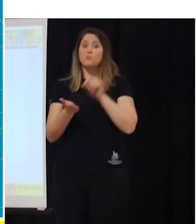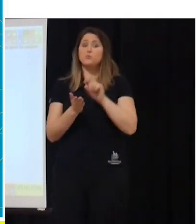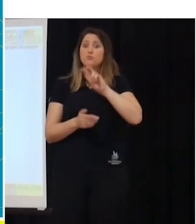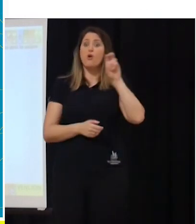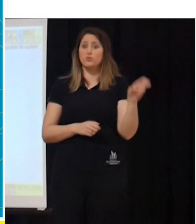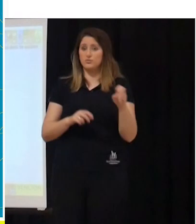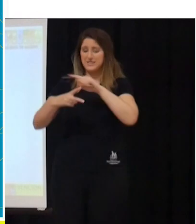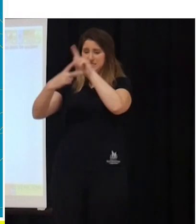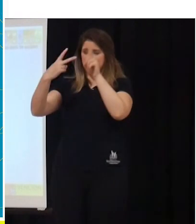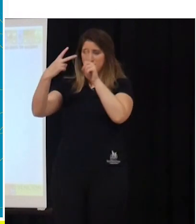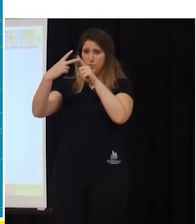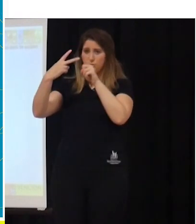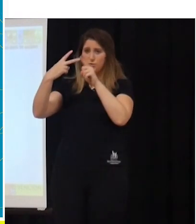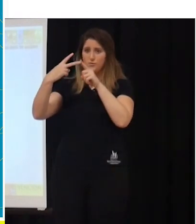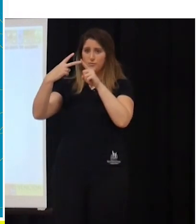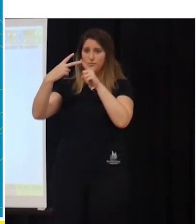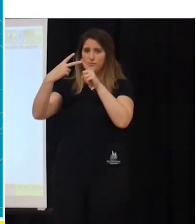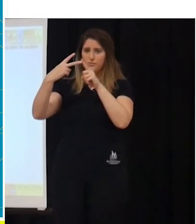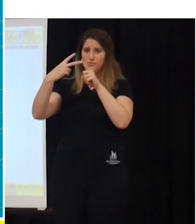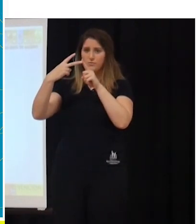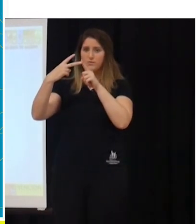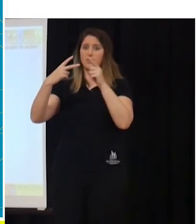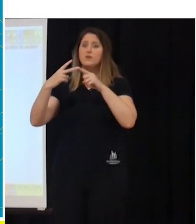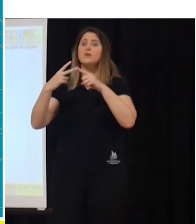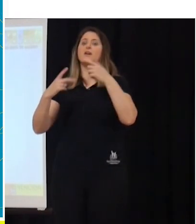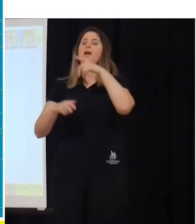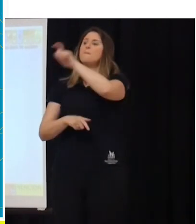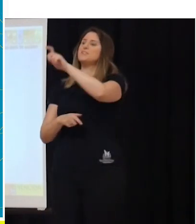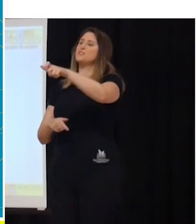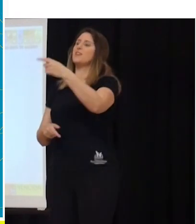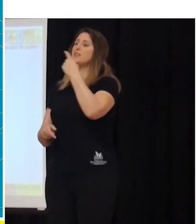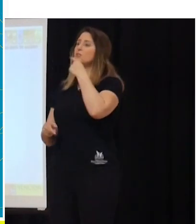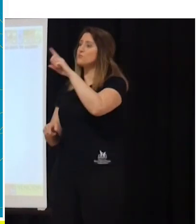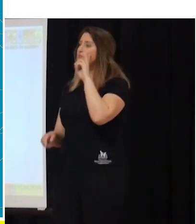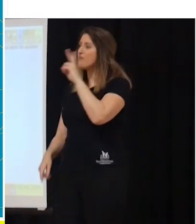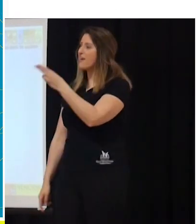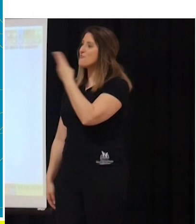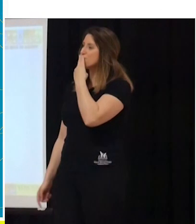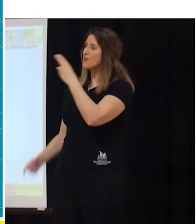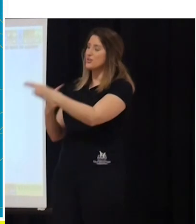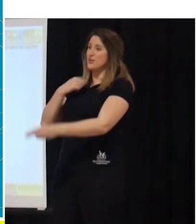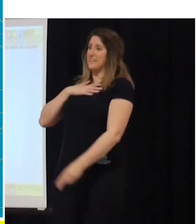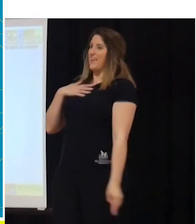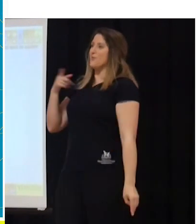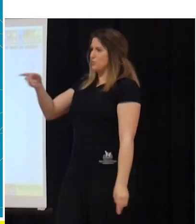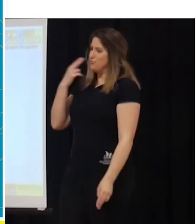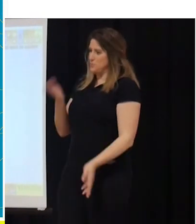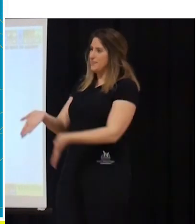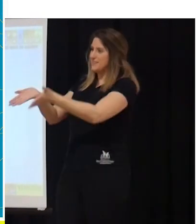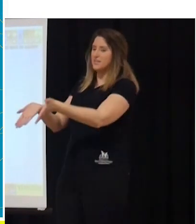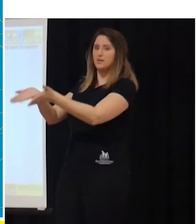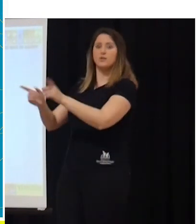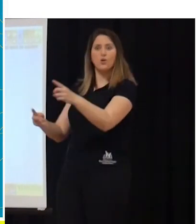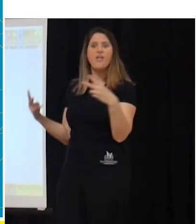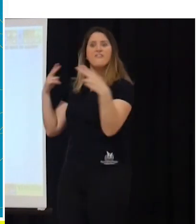no solamente no fume, no haga que el resto de la gente fume por usted. Es decir, evite